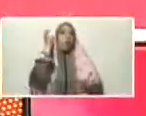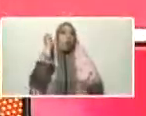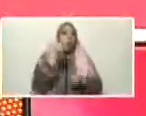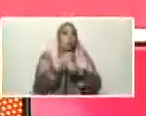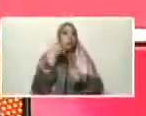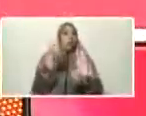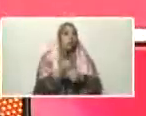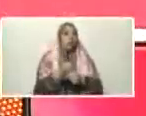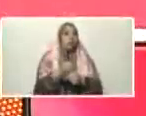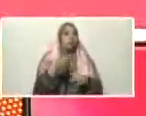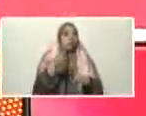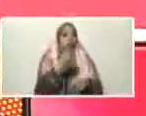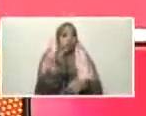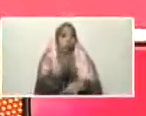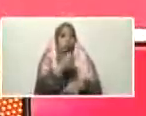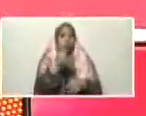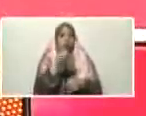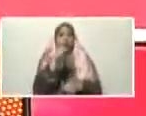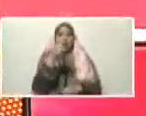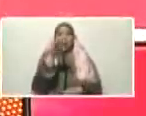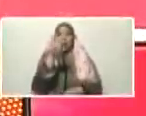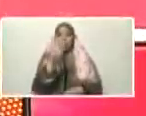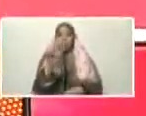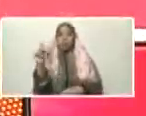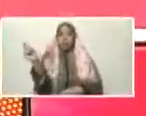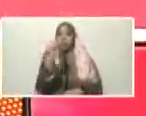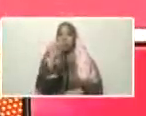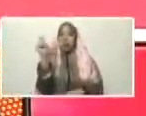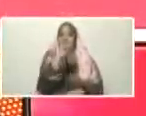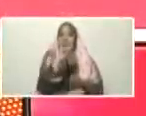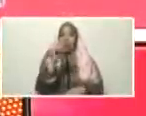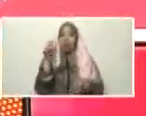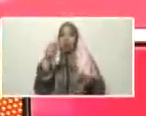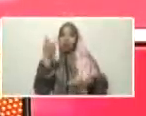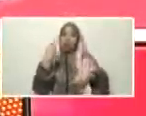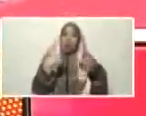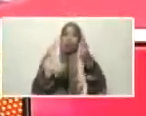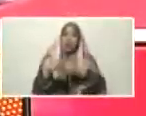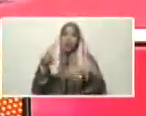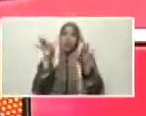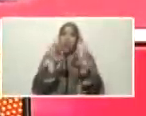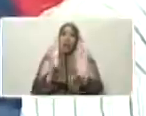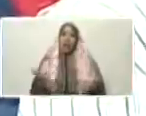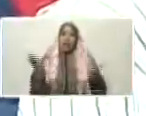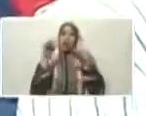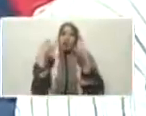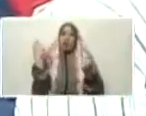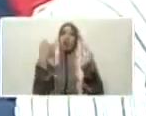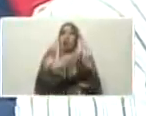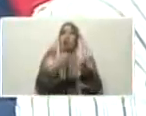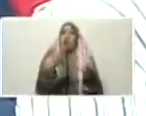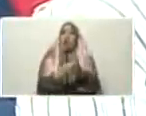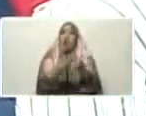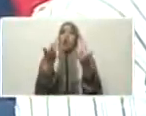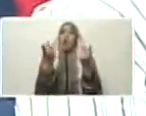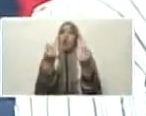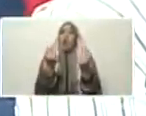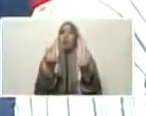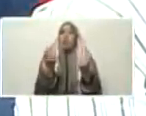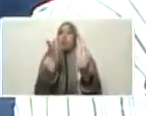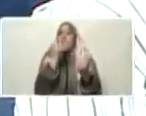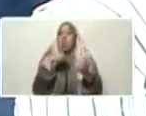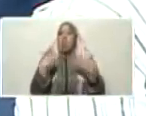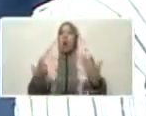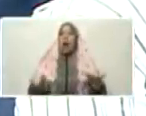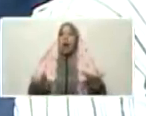14 meses y no vendes nada cómo haces para pagarle a esos dos empleos de tubo de gas el